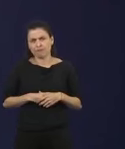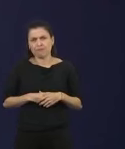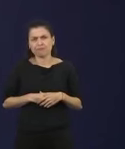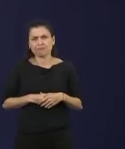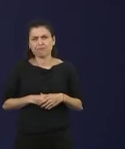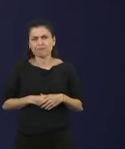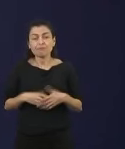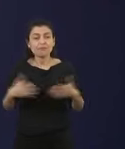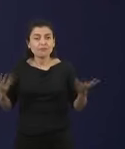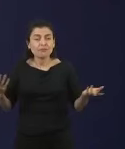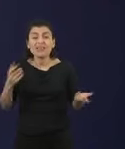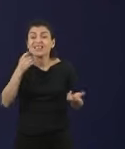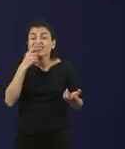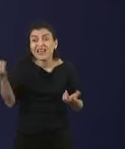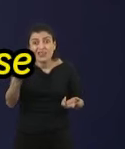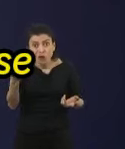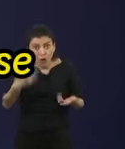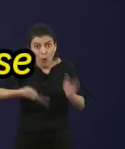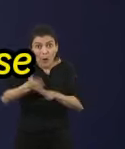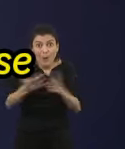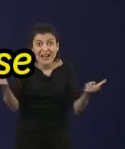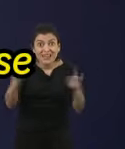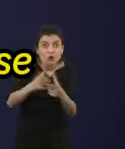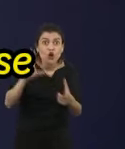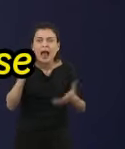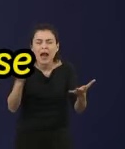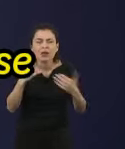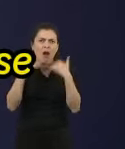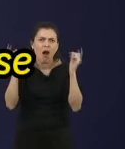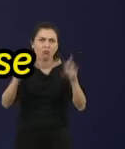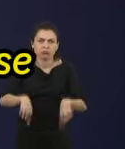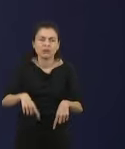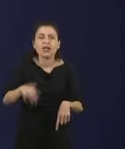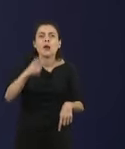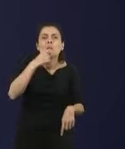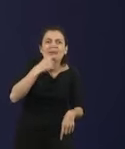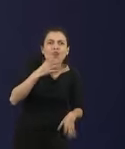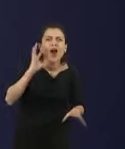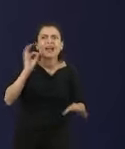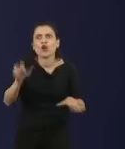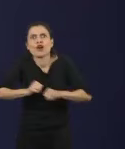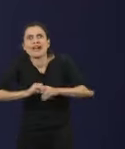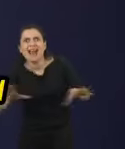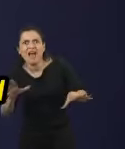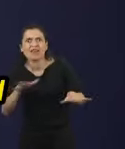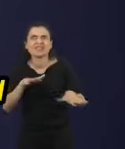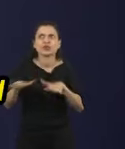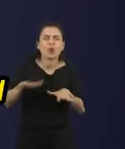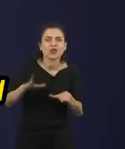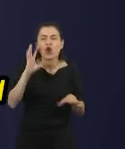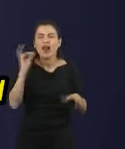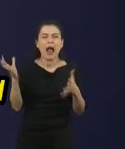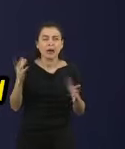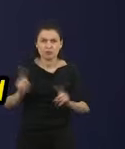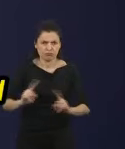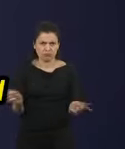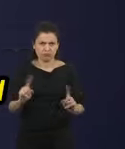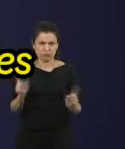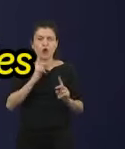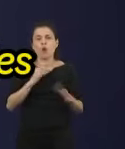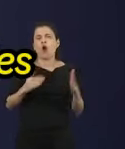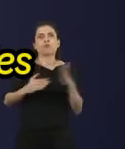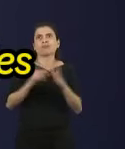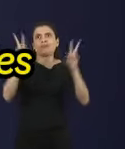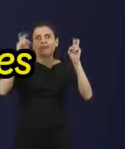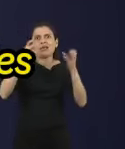que si se van a juntar o no No lo sé pero te puedo garantizar que no se van a juntar efectivamente como principal tema de